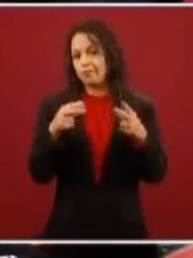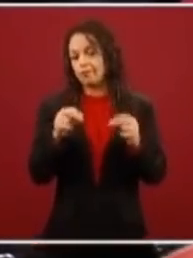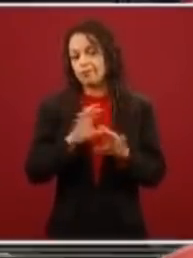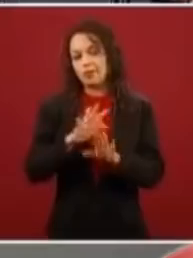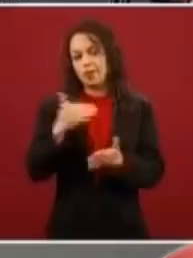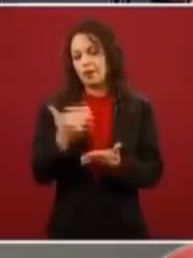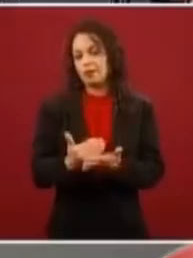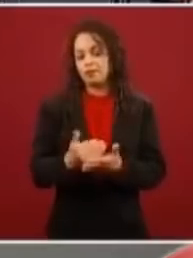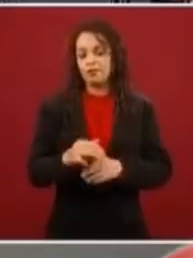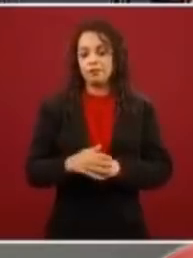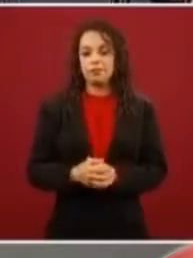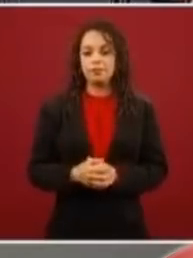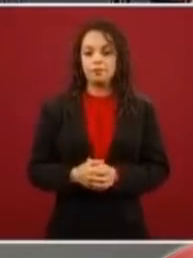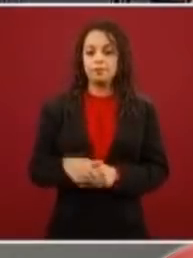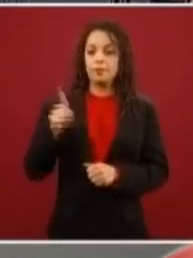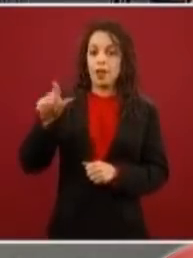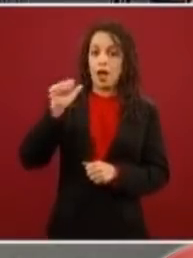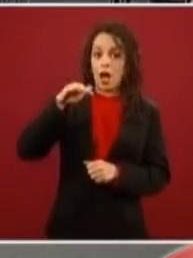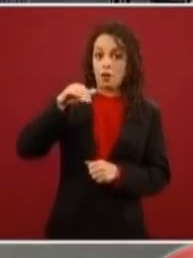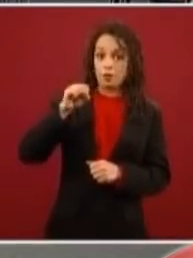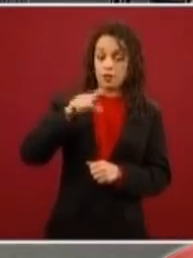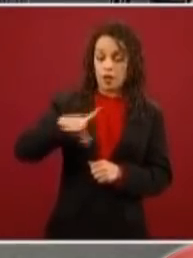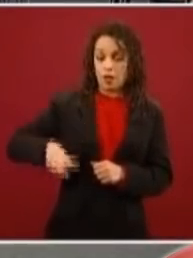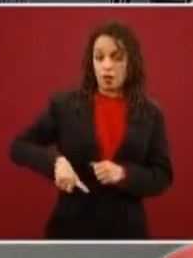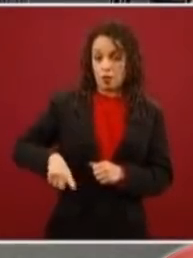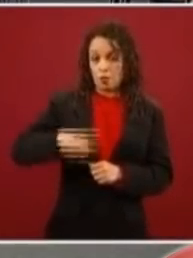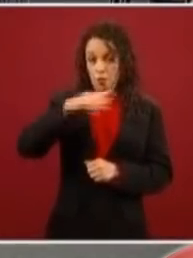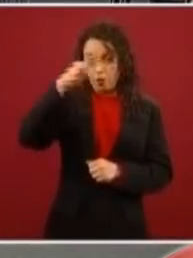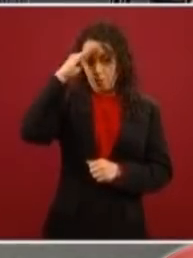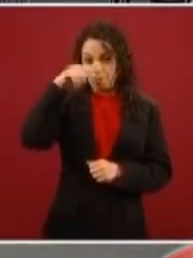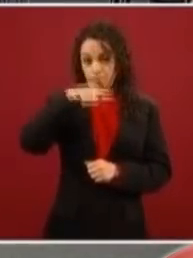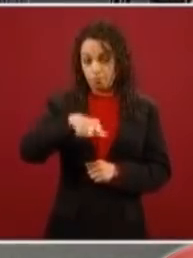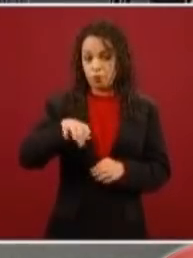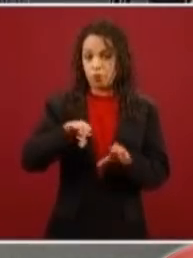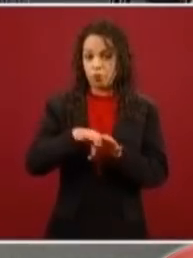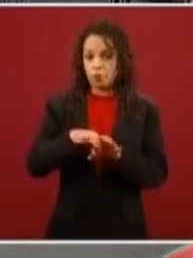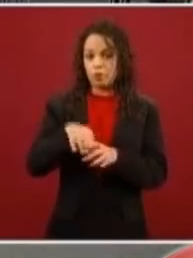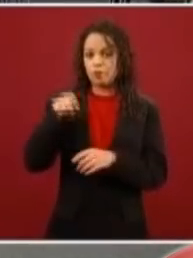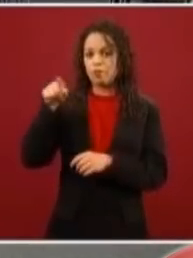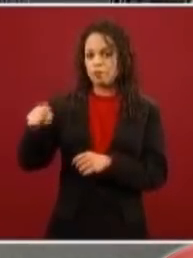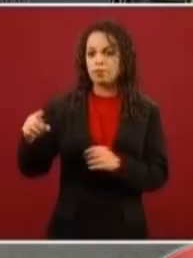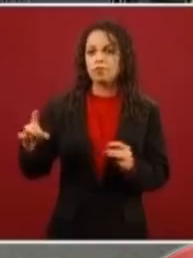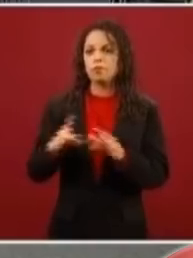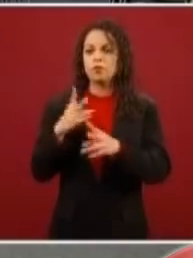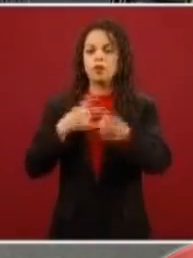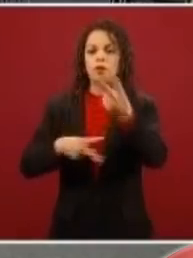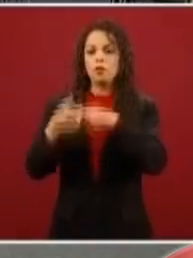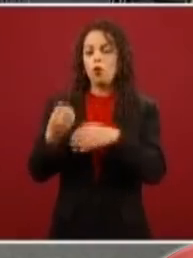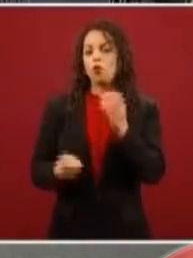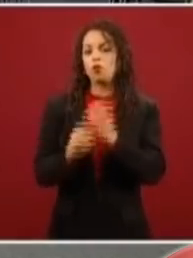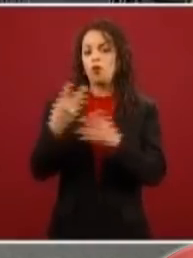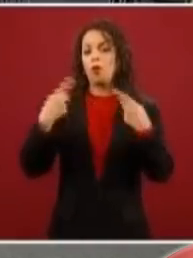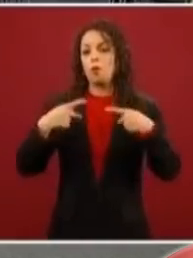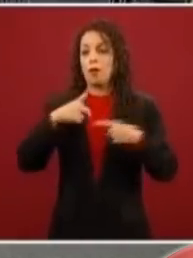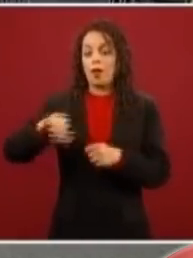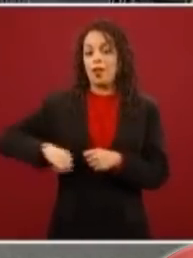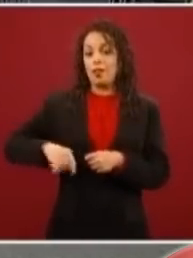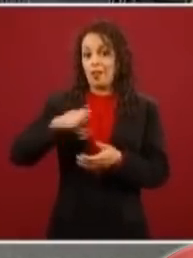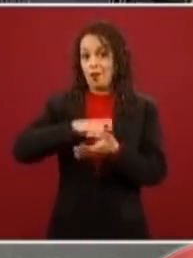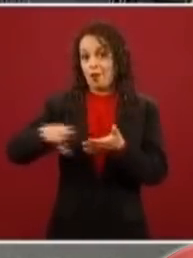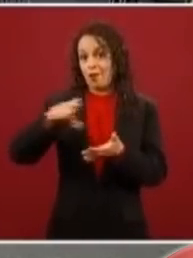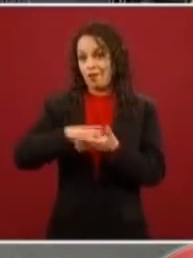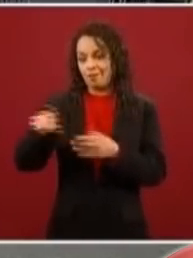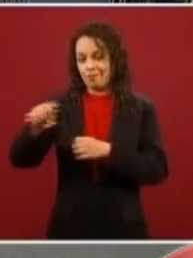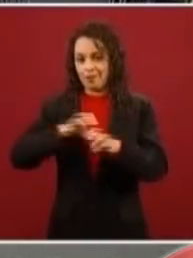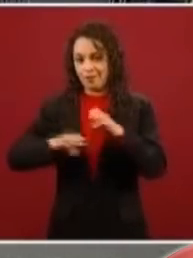el caso de AMSA, ¿el gobierno no estaría pensando en financiamiento cuando lleguen unos nuevos los compradores de AMSA? ¿Estarían pensando en